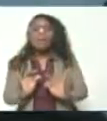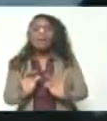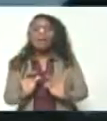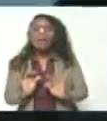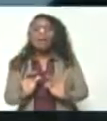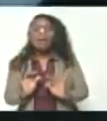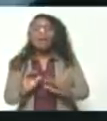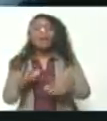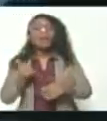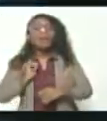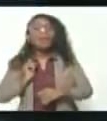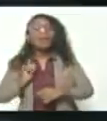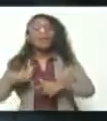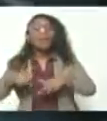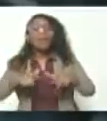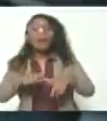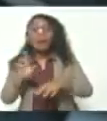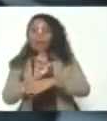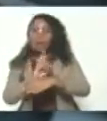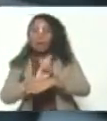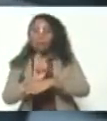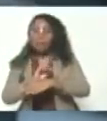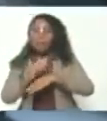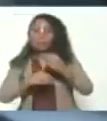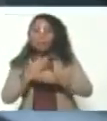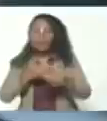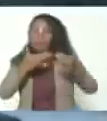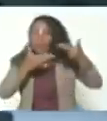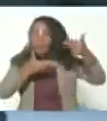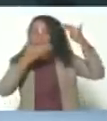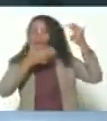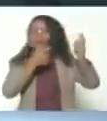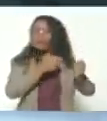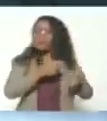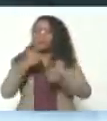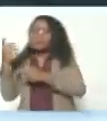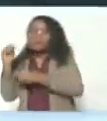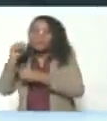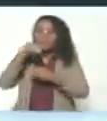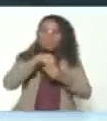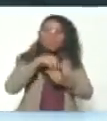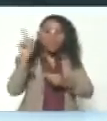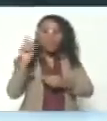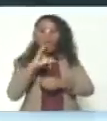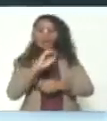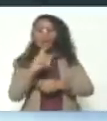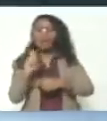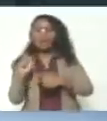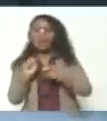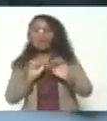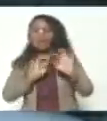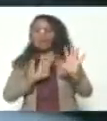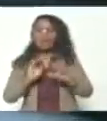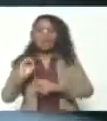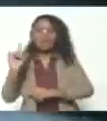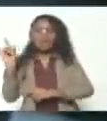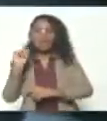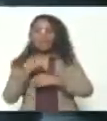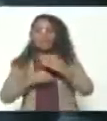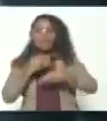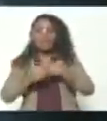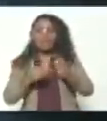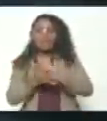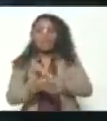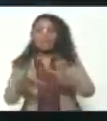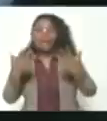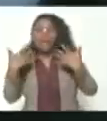en cualquier sitio rápidamente, hacían un secuestro y se lo llevaban para allá, para la Cota 900. Correcto, entonces, usando todas estas insignias.